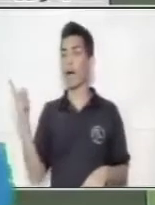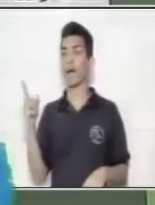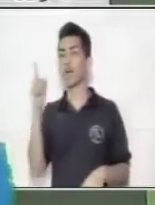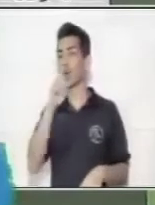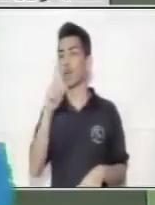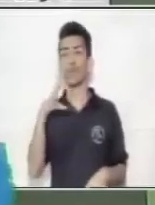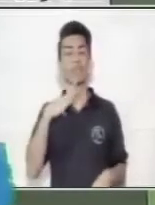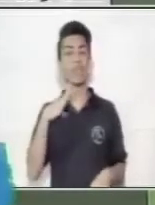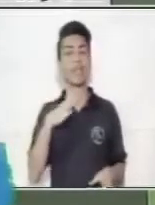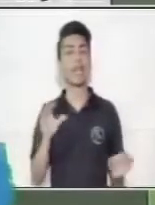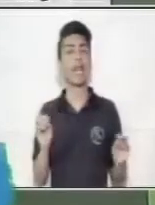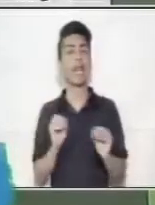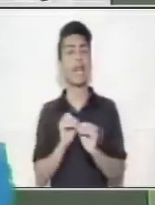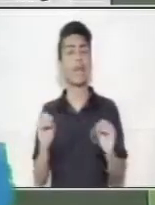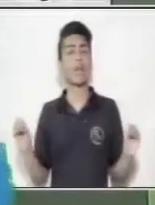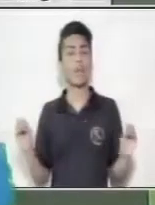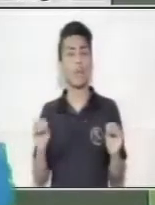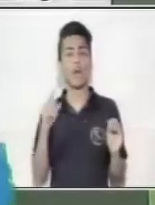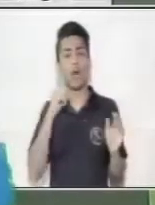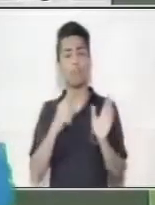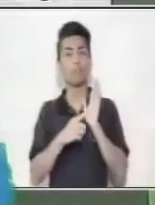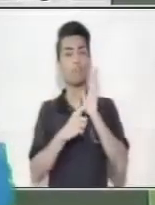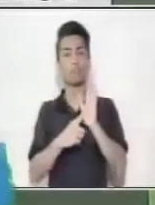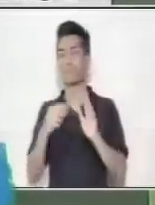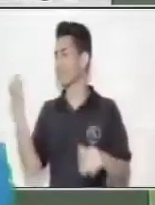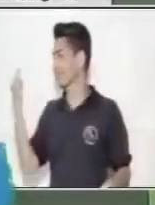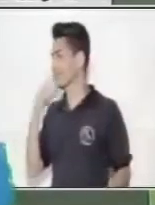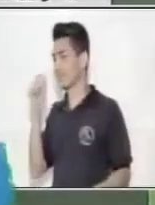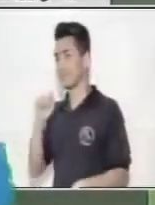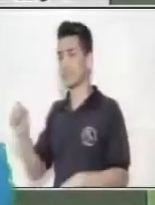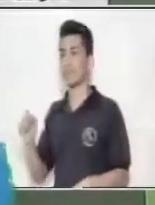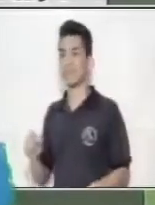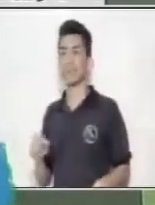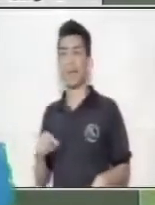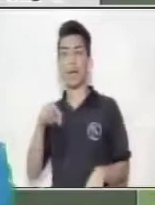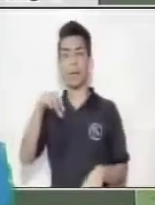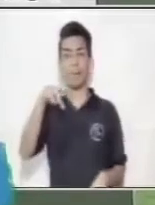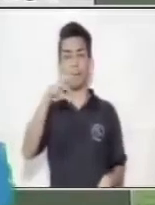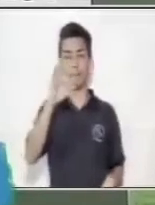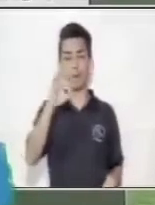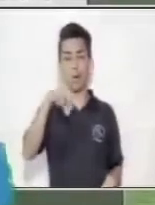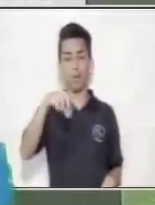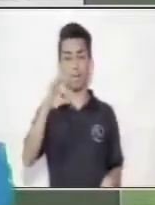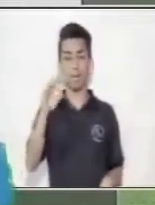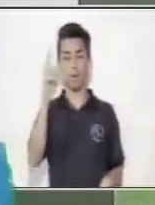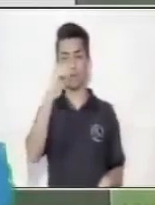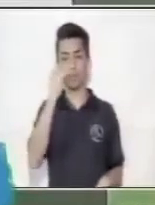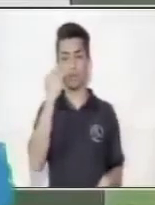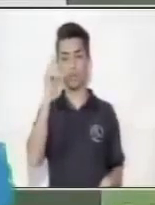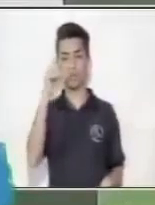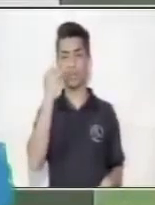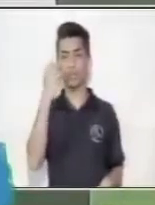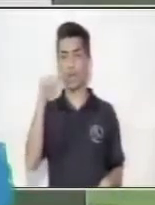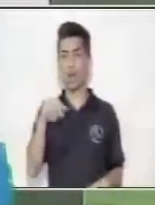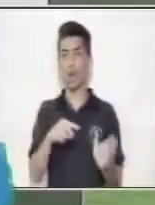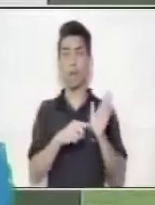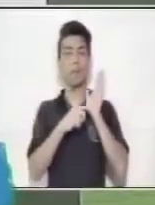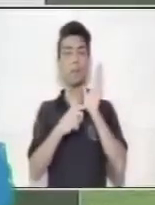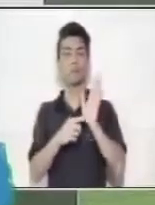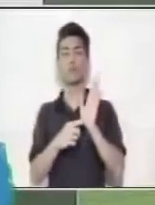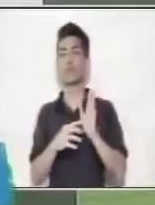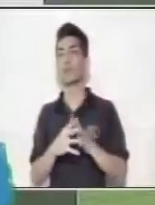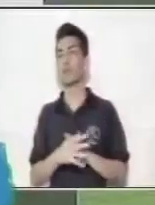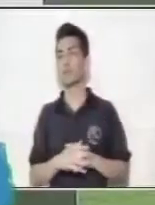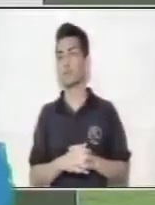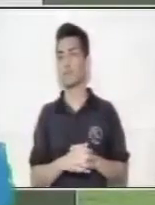tiene ninguna proposición incluida. Entonces, así es como nosotros vamos a clasificarla o podemos definir a la